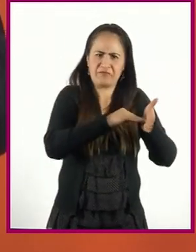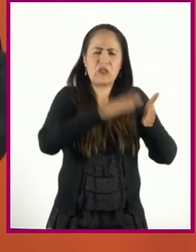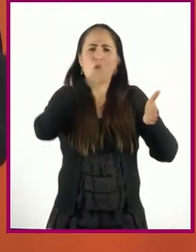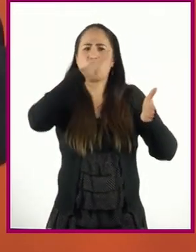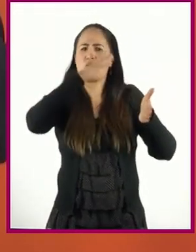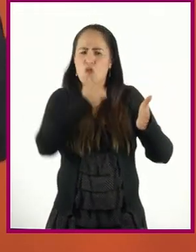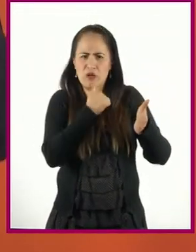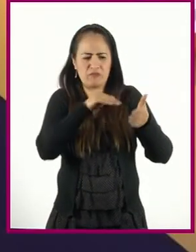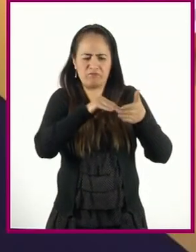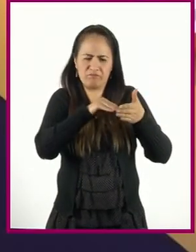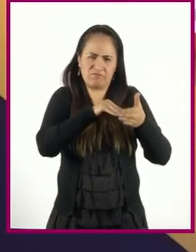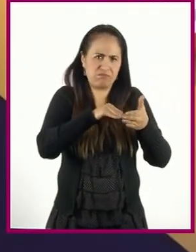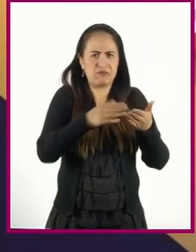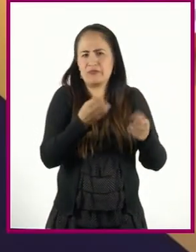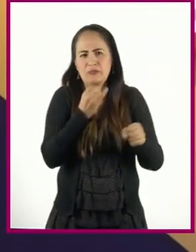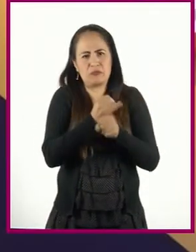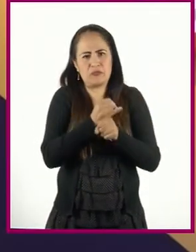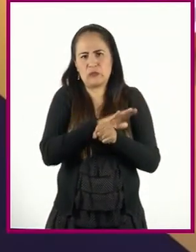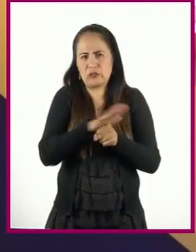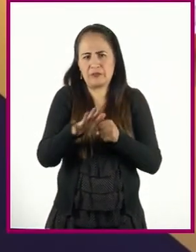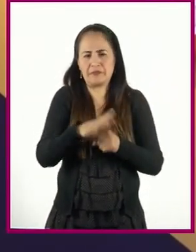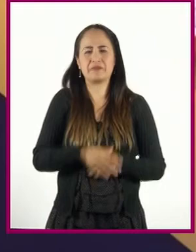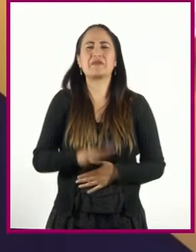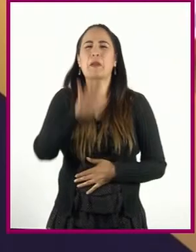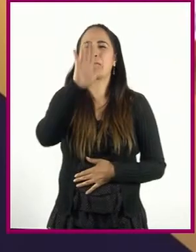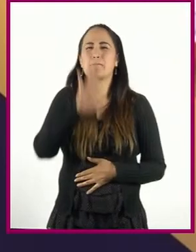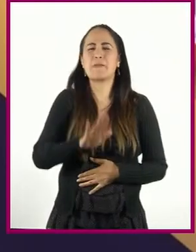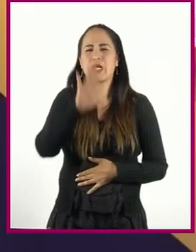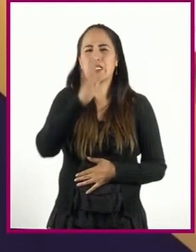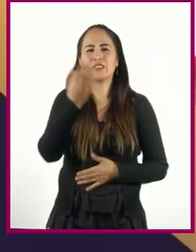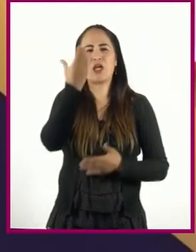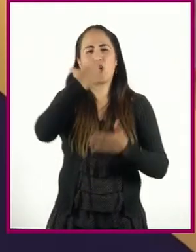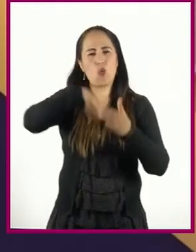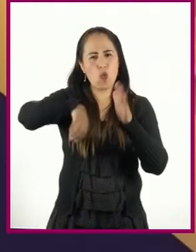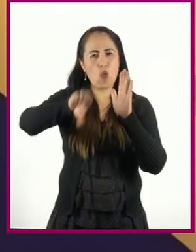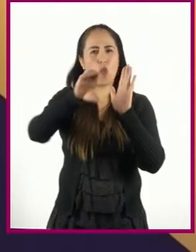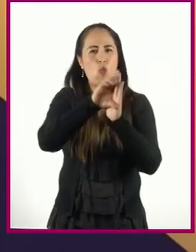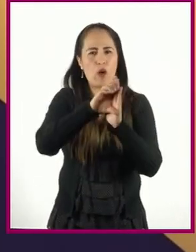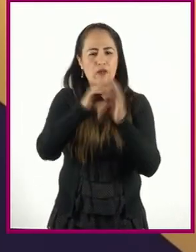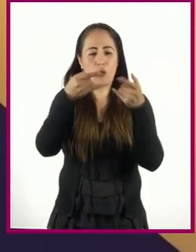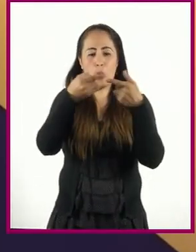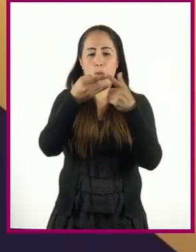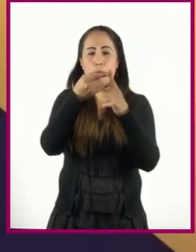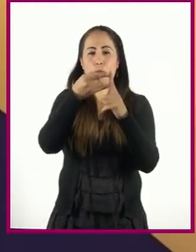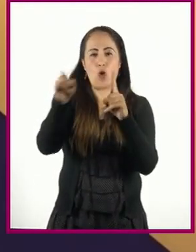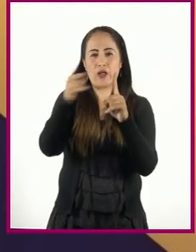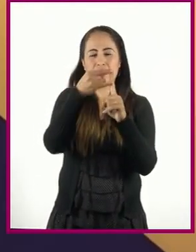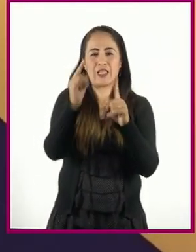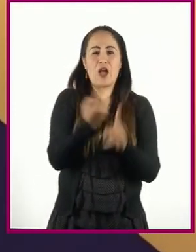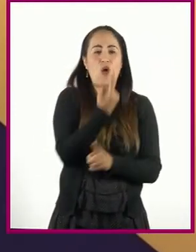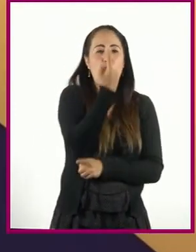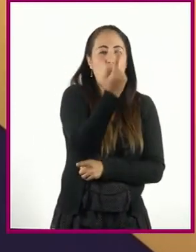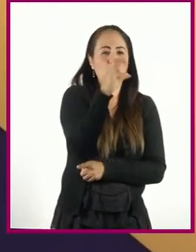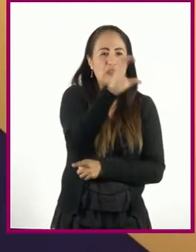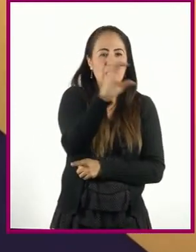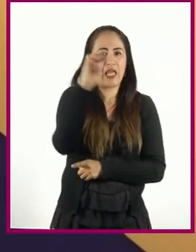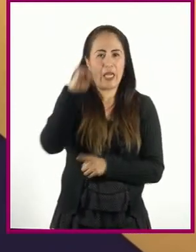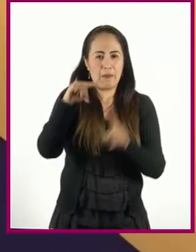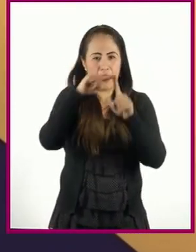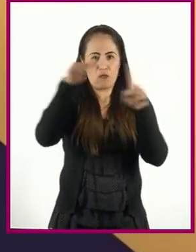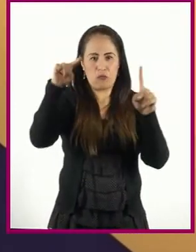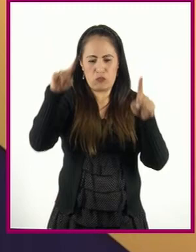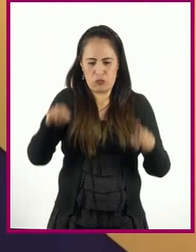puede atravesar. Es como si estuviéramos en una habitación que tiene una puerta que mide 1 centímetro por lado